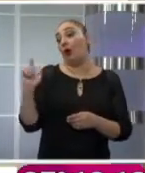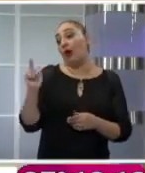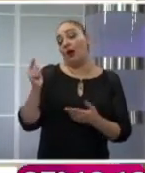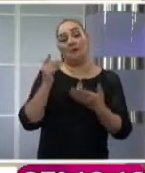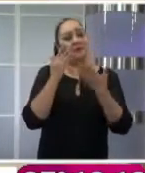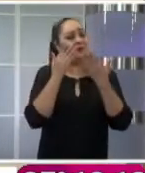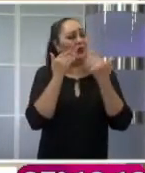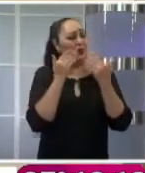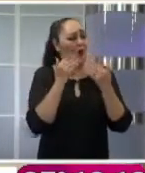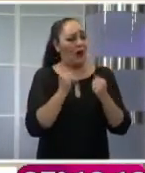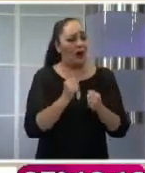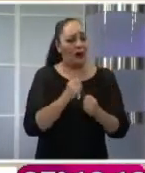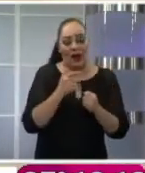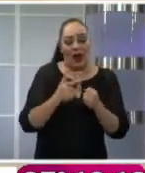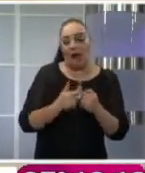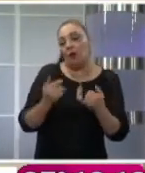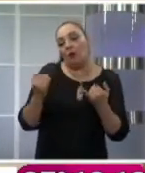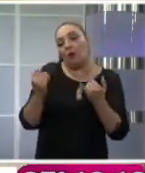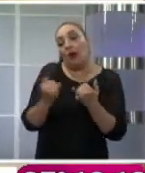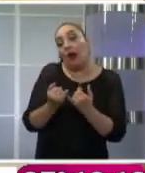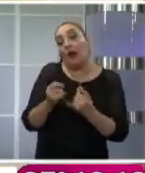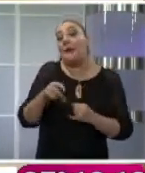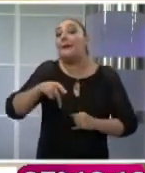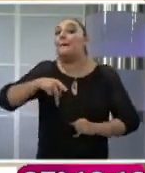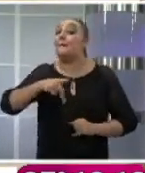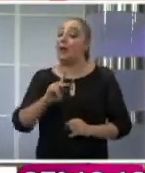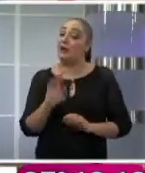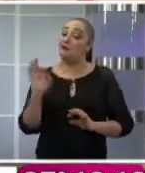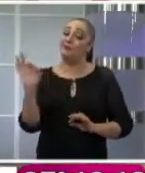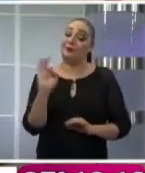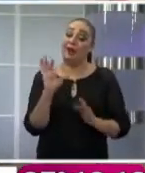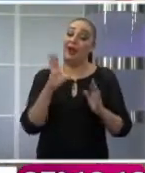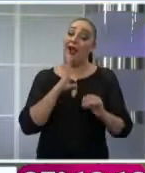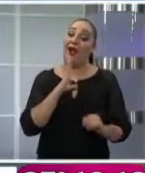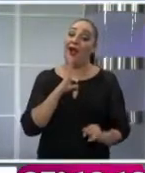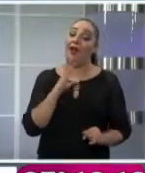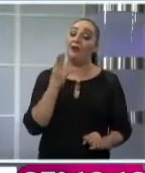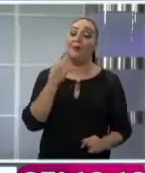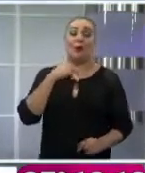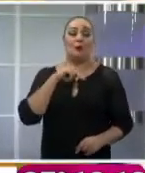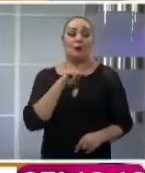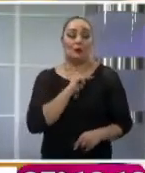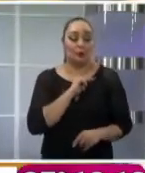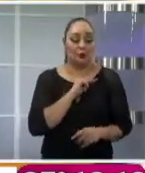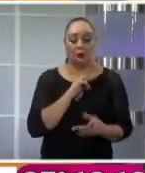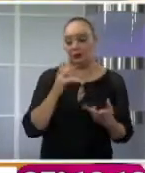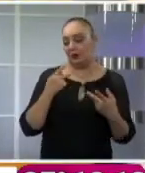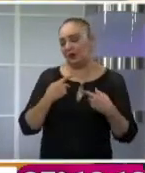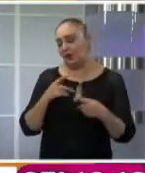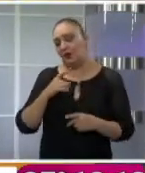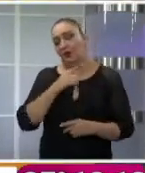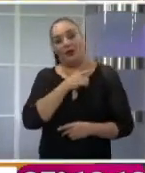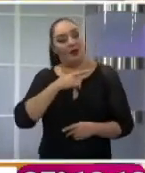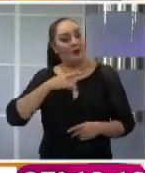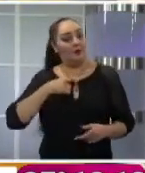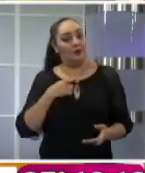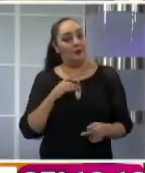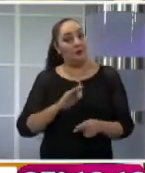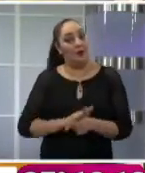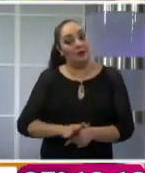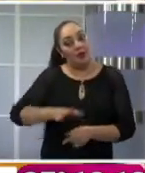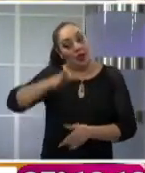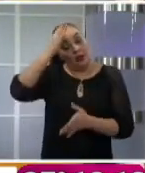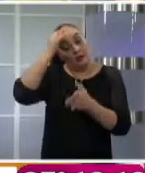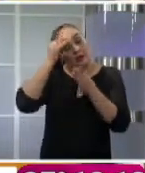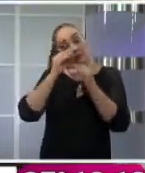presente una situación similar pero de darse nosotros como ciudadanos como ciudadanos debemos haber aprendido